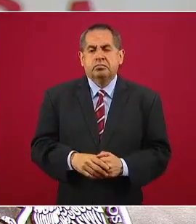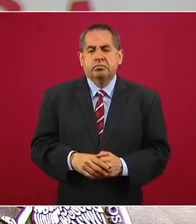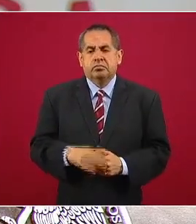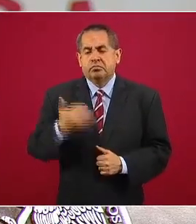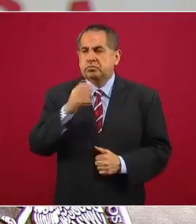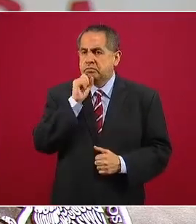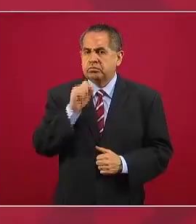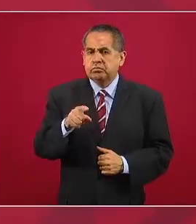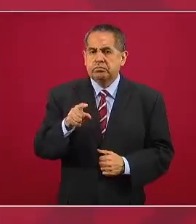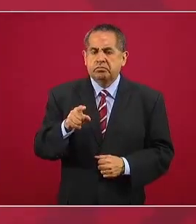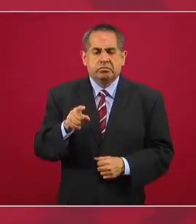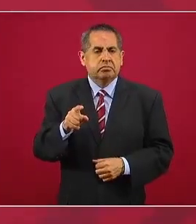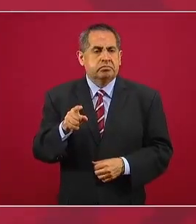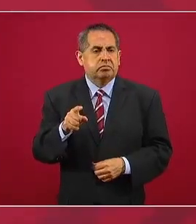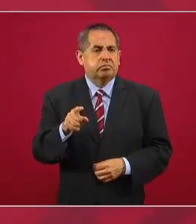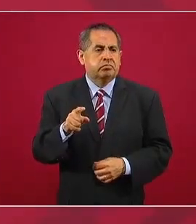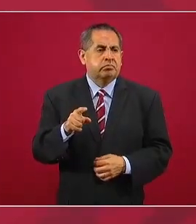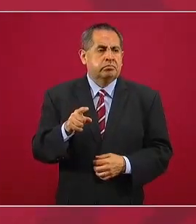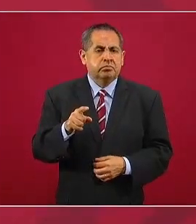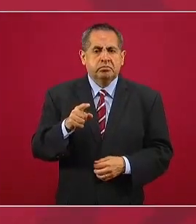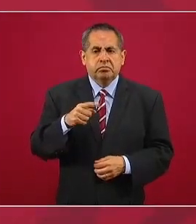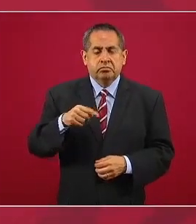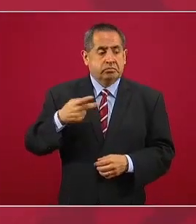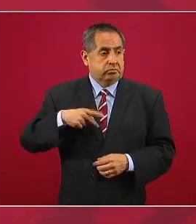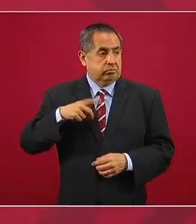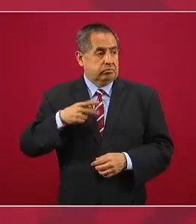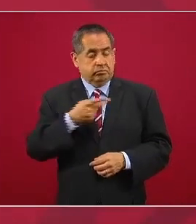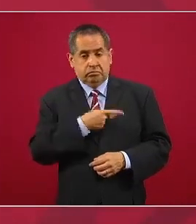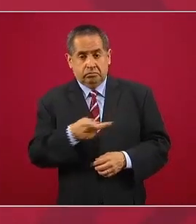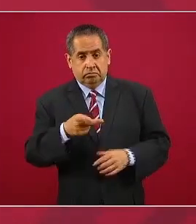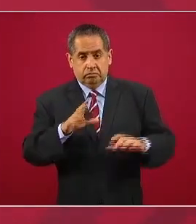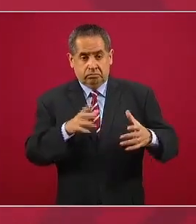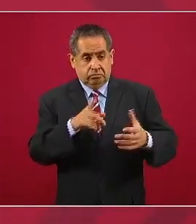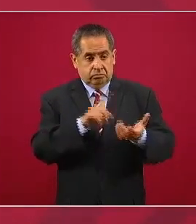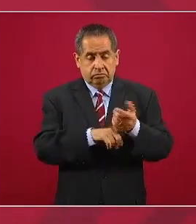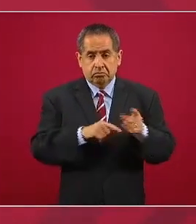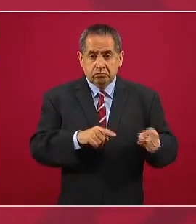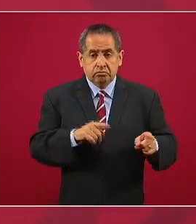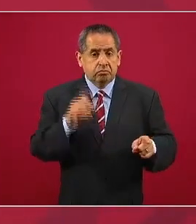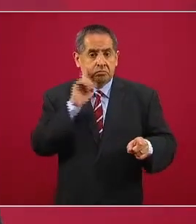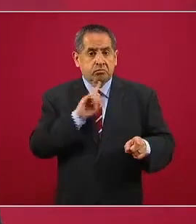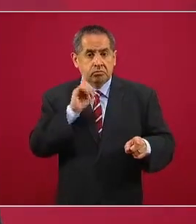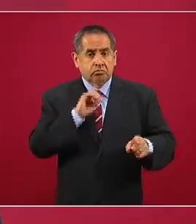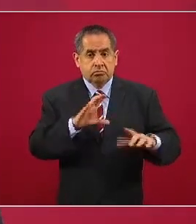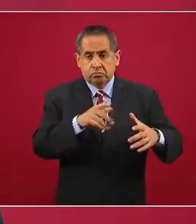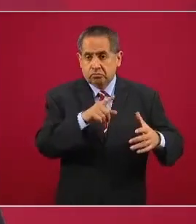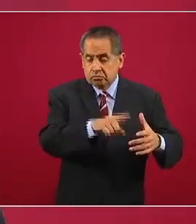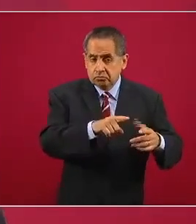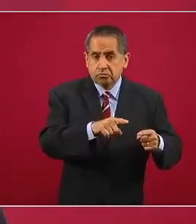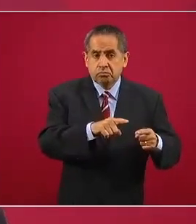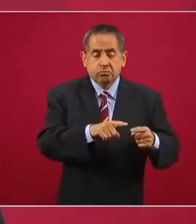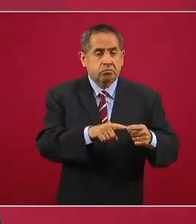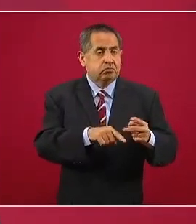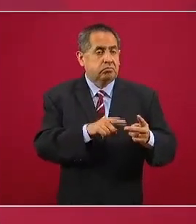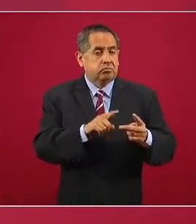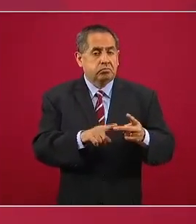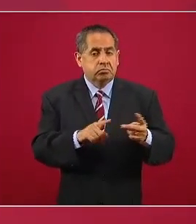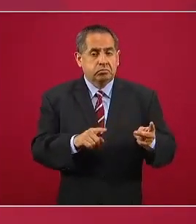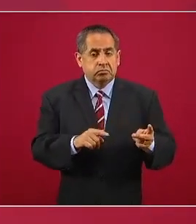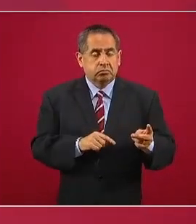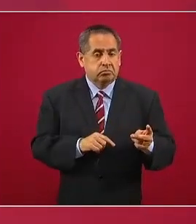Y nunca los pobres y las mujeres